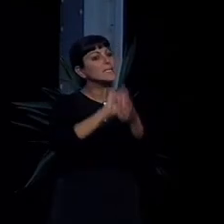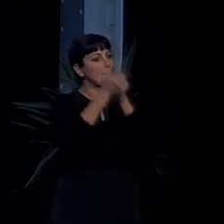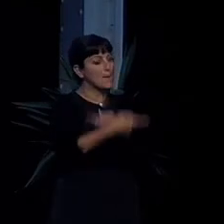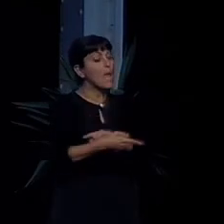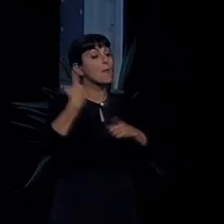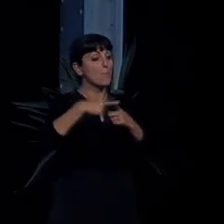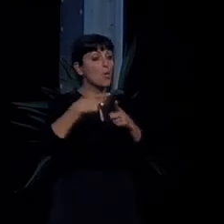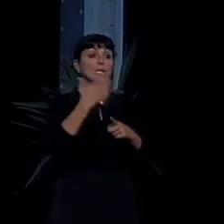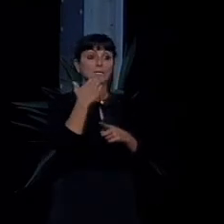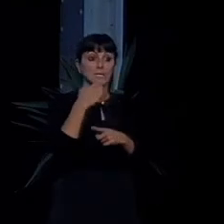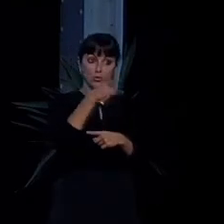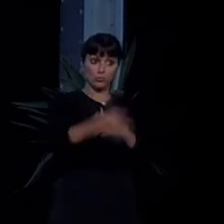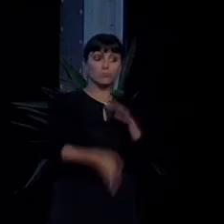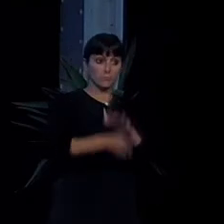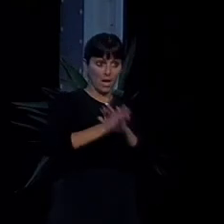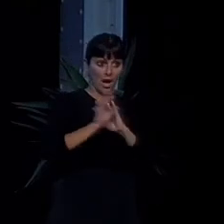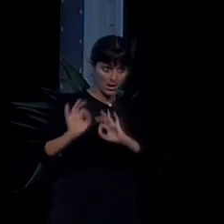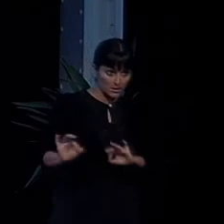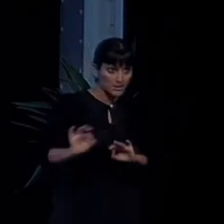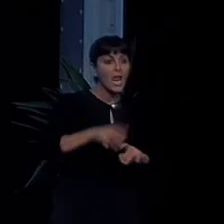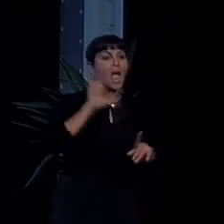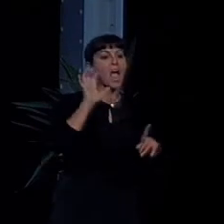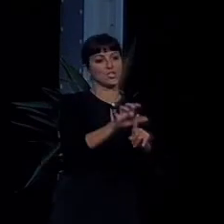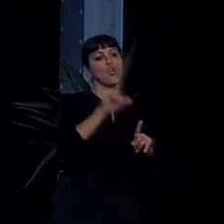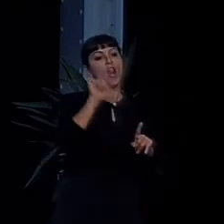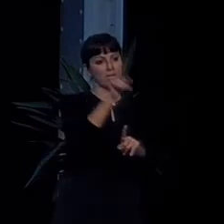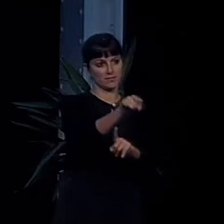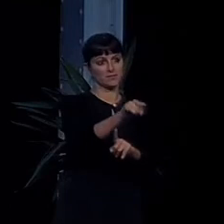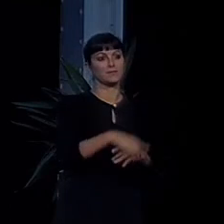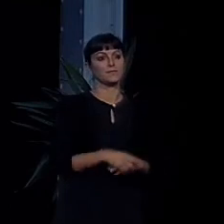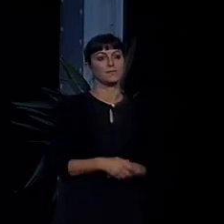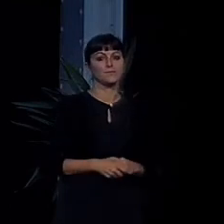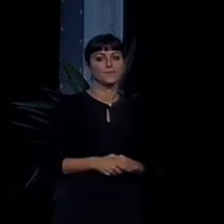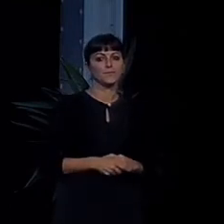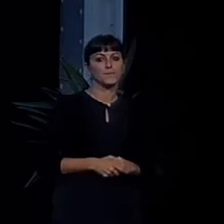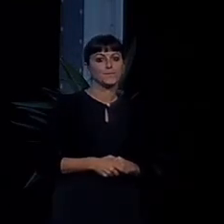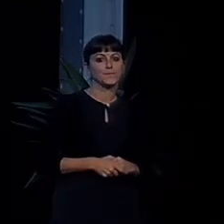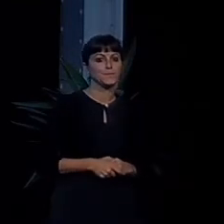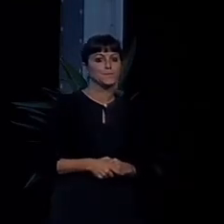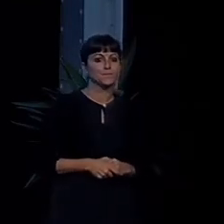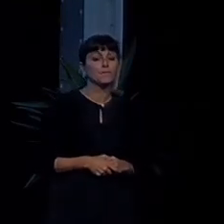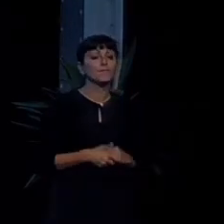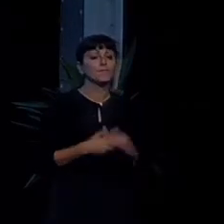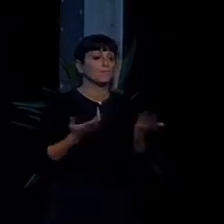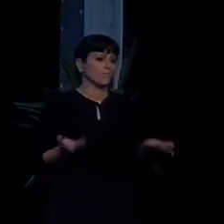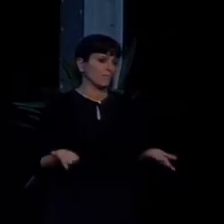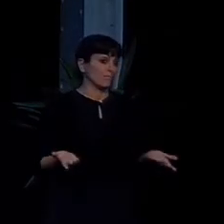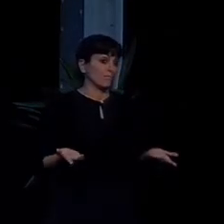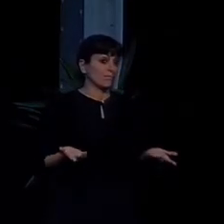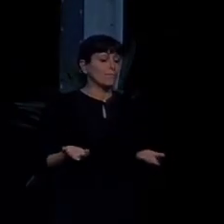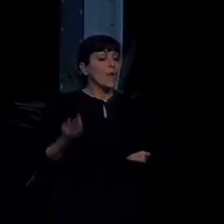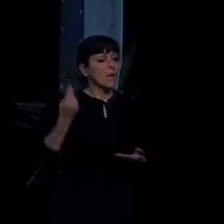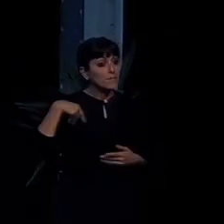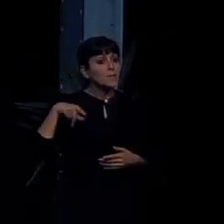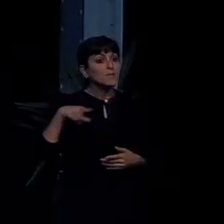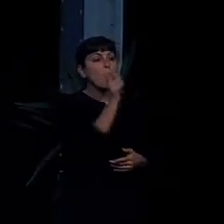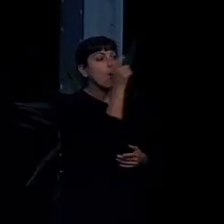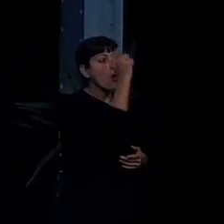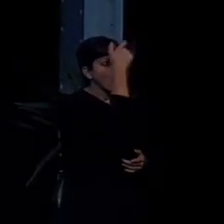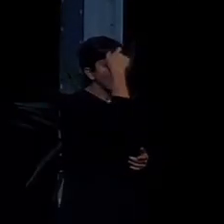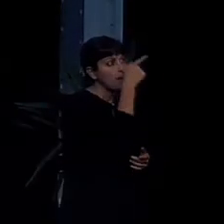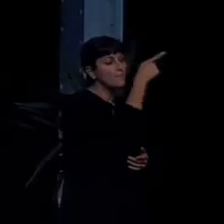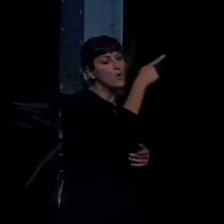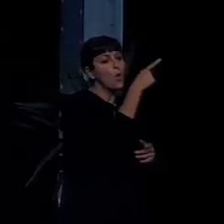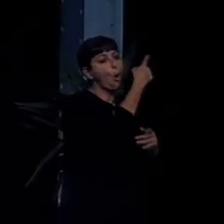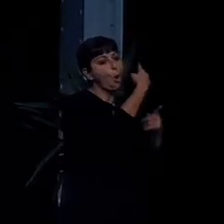próximas que seamos agredidas sexualmente, ¿no? Entonces, en este sentido, hay otro concepto de Foucault que a mí